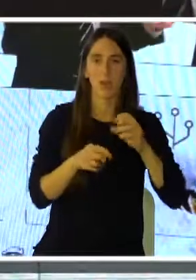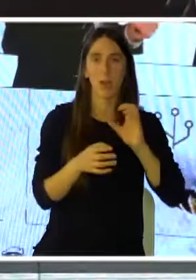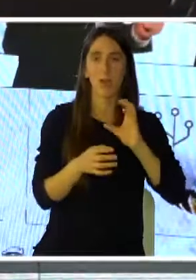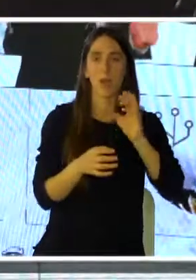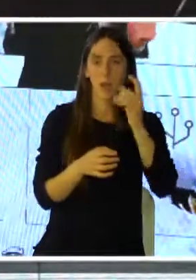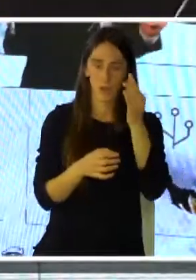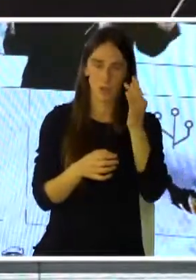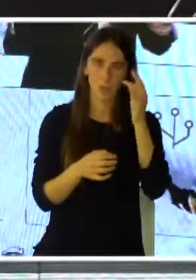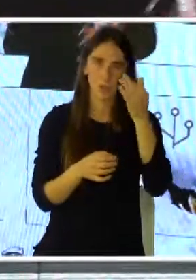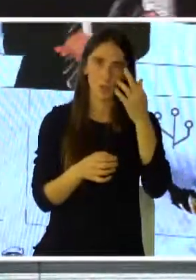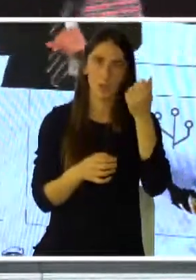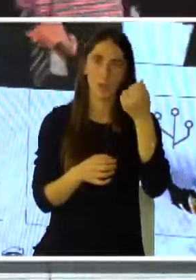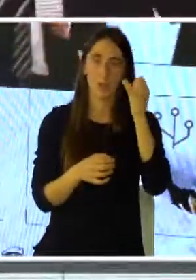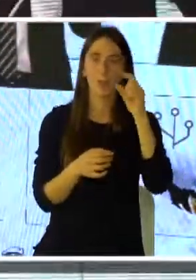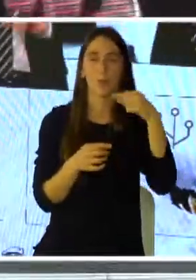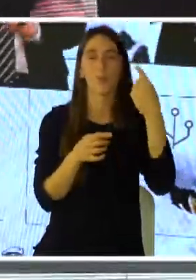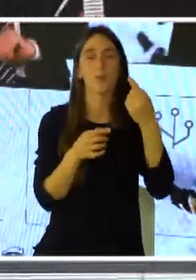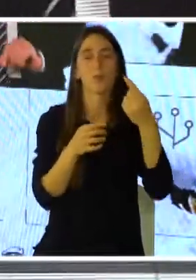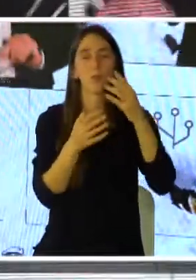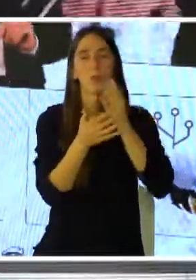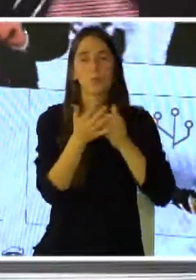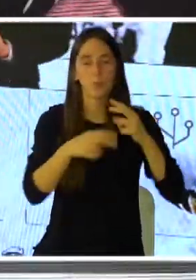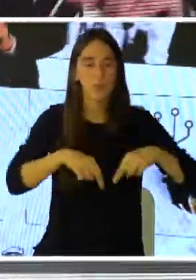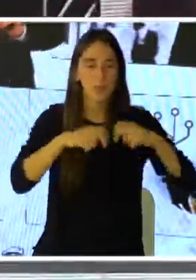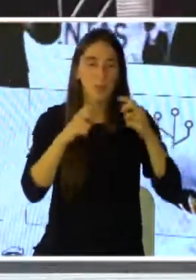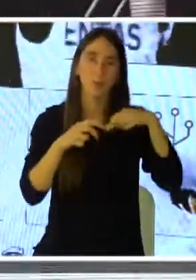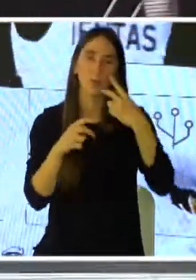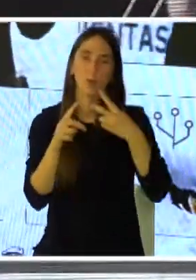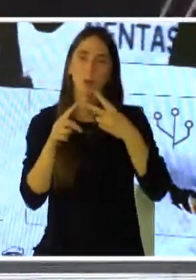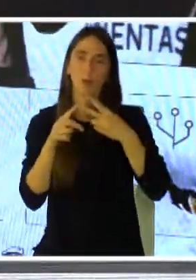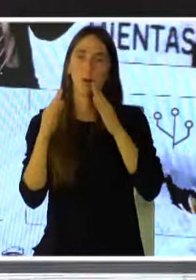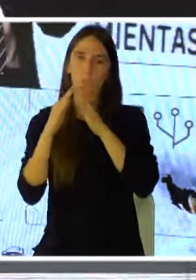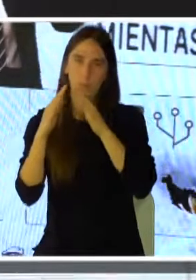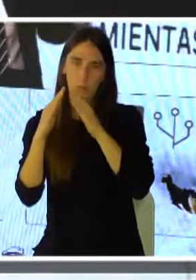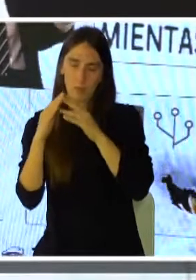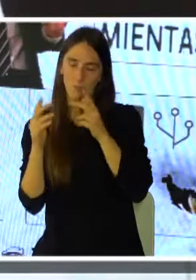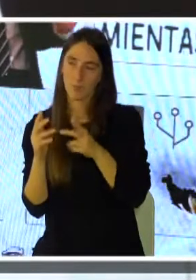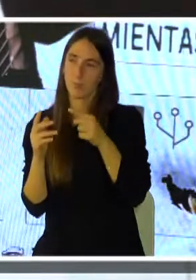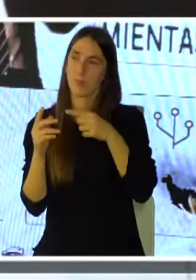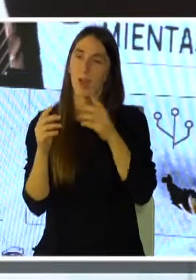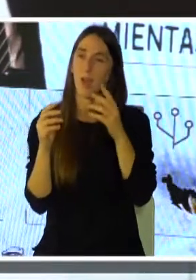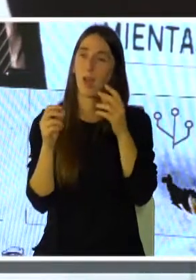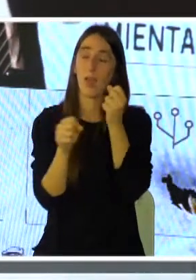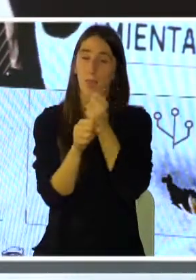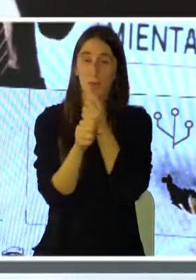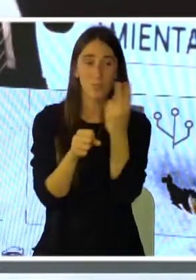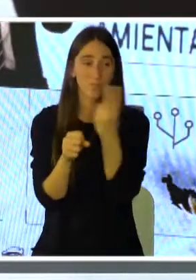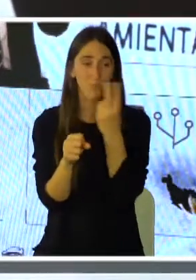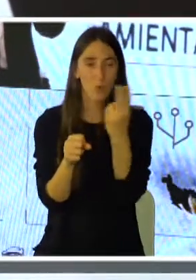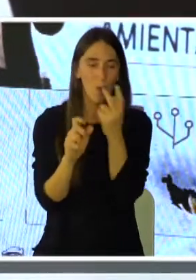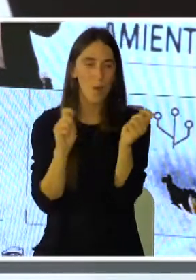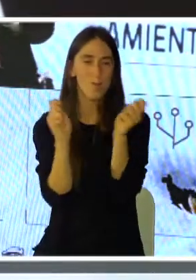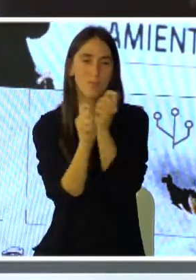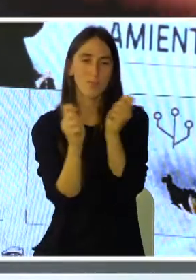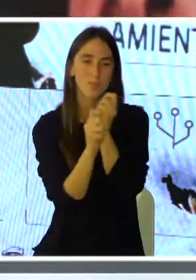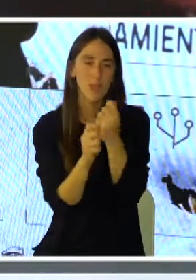planificación, y otro de ingresos inmobiliarios, que depende de recursos financieros. El trabajo conjunto es modificaciones